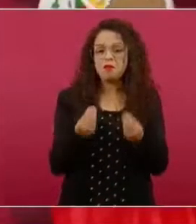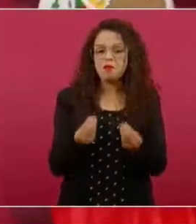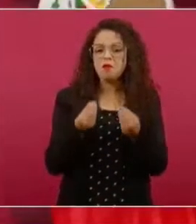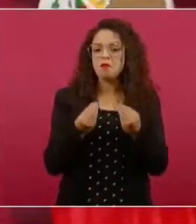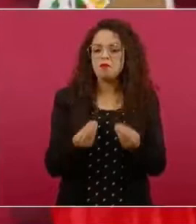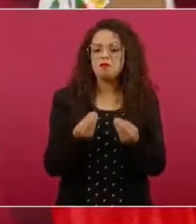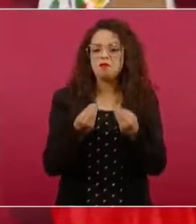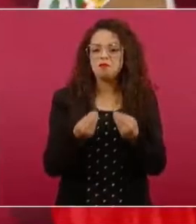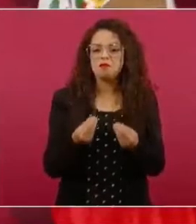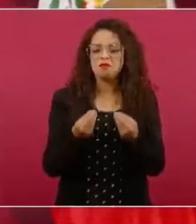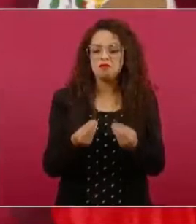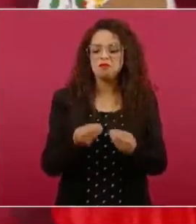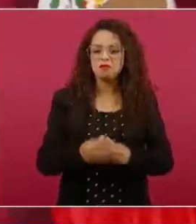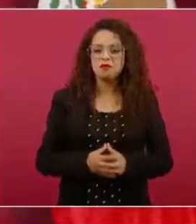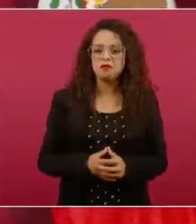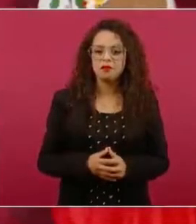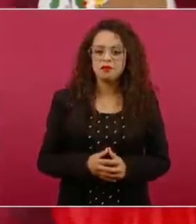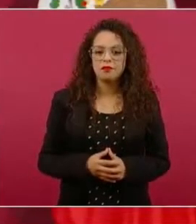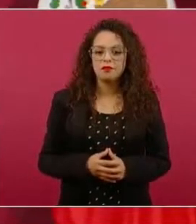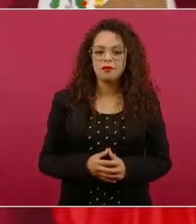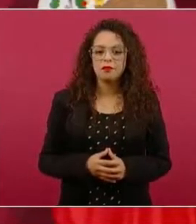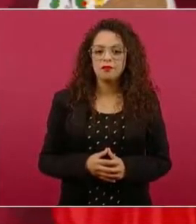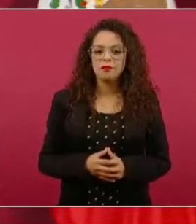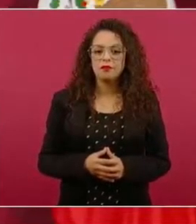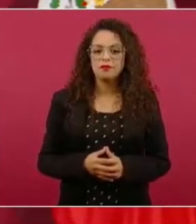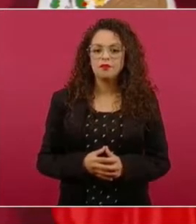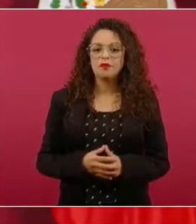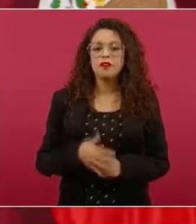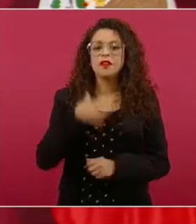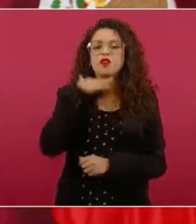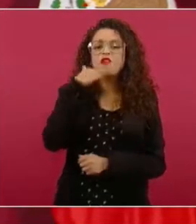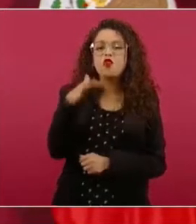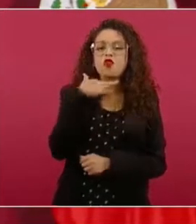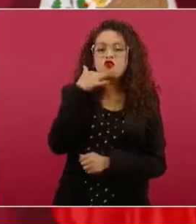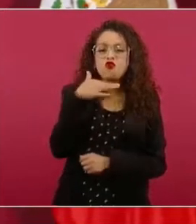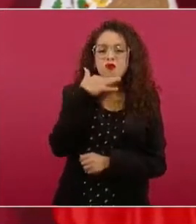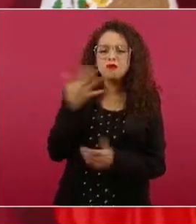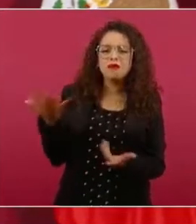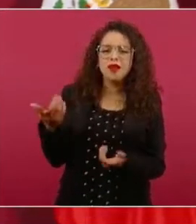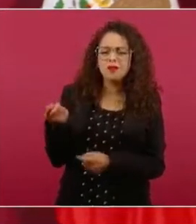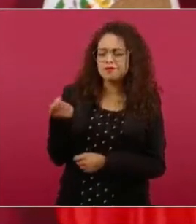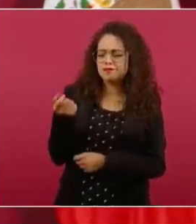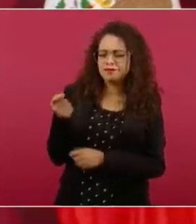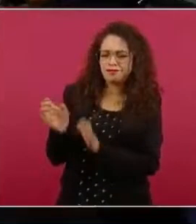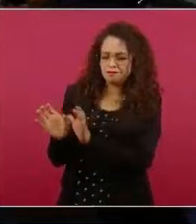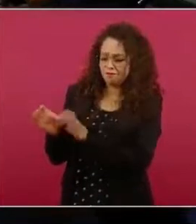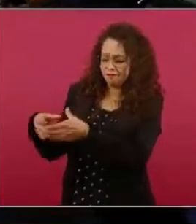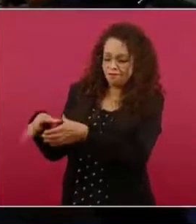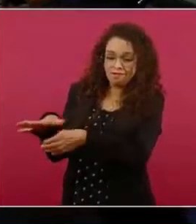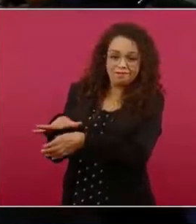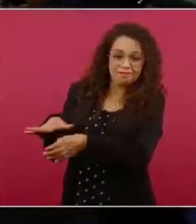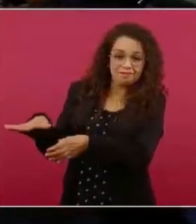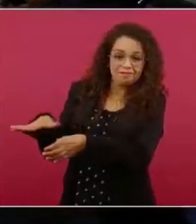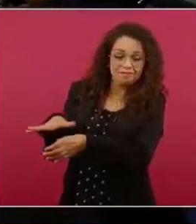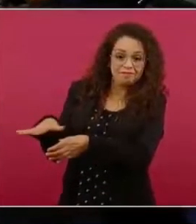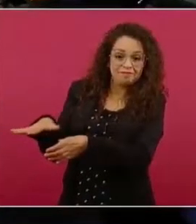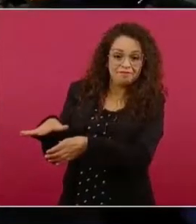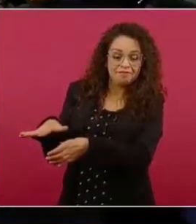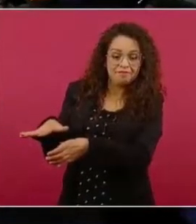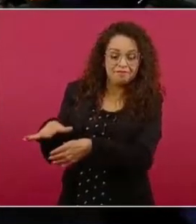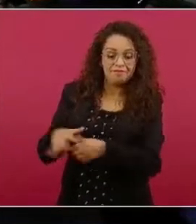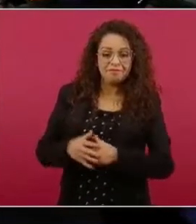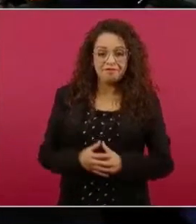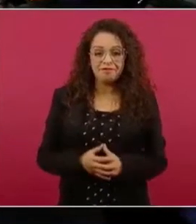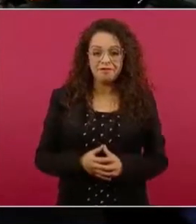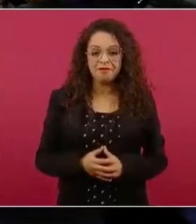Los corruptos son unos cuantos que además se creen